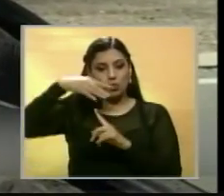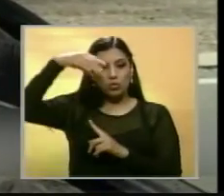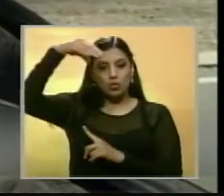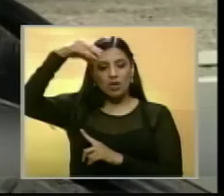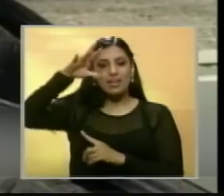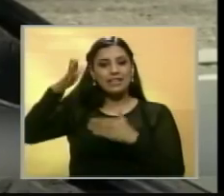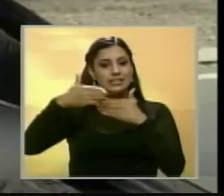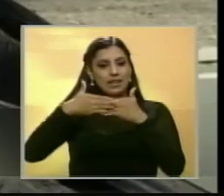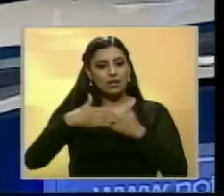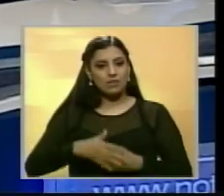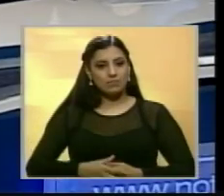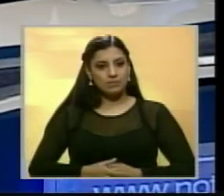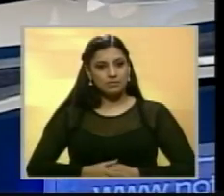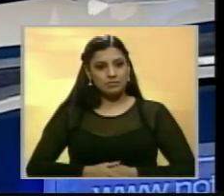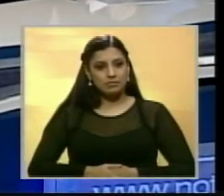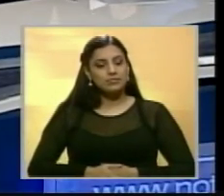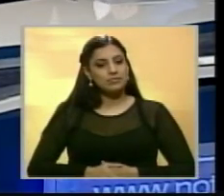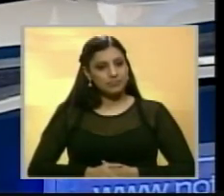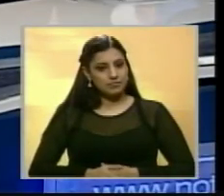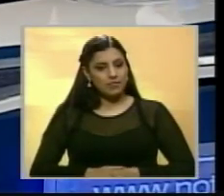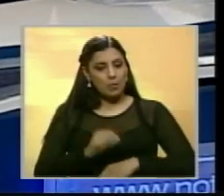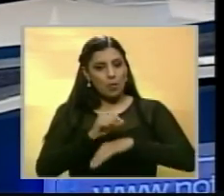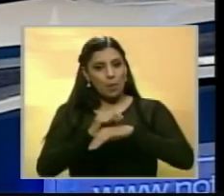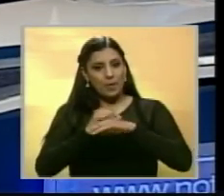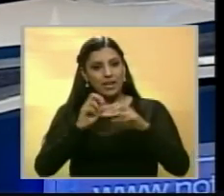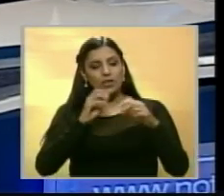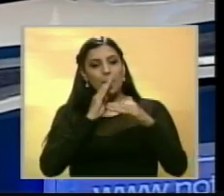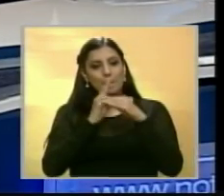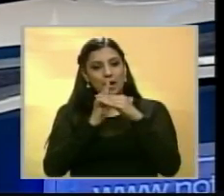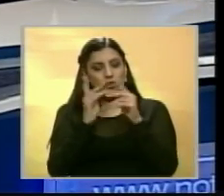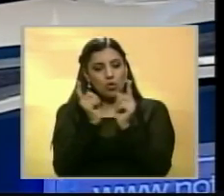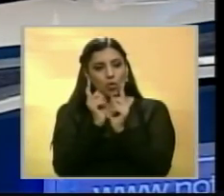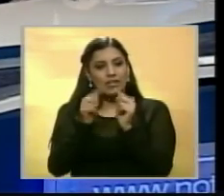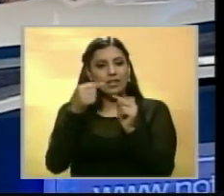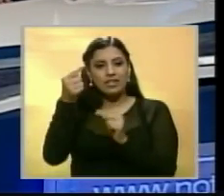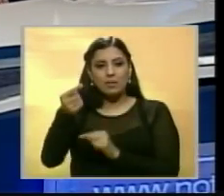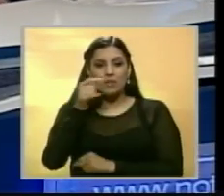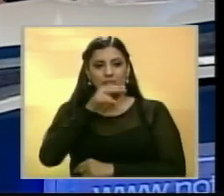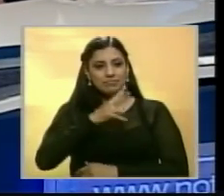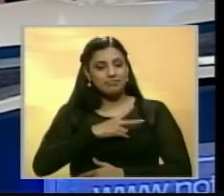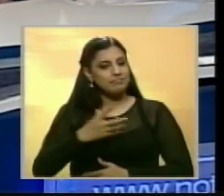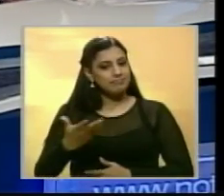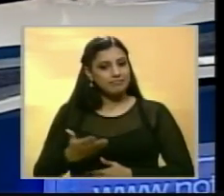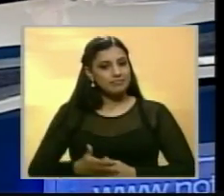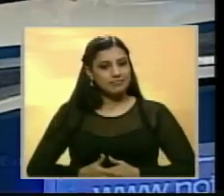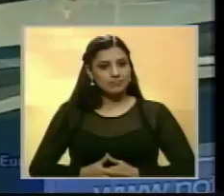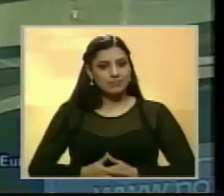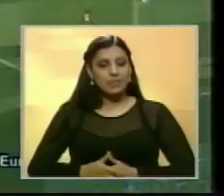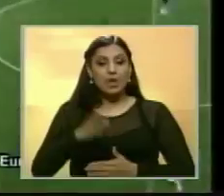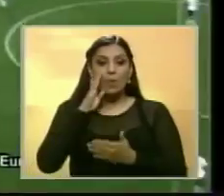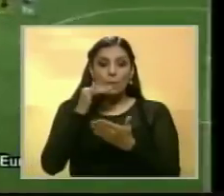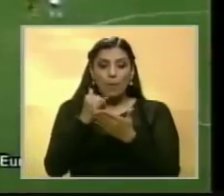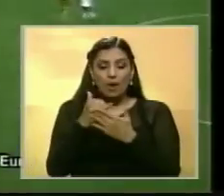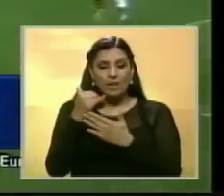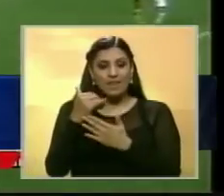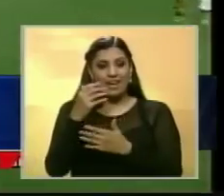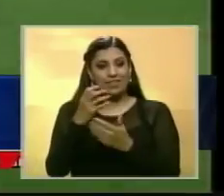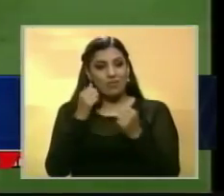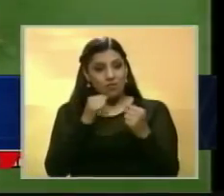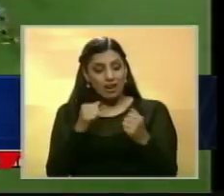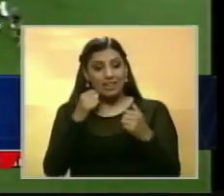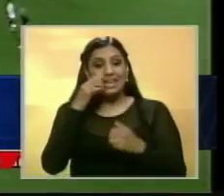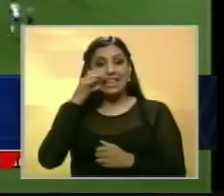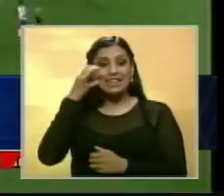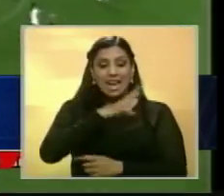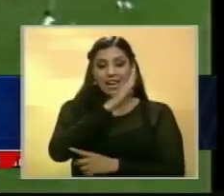sido cerrada. Es momento de hacer una breve pausa y más adelante el Noticiero Venevisión. Prueba de carácter.